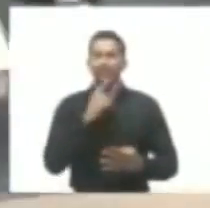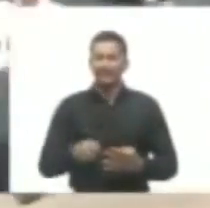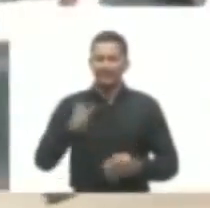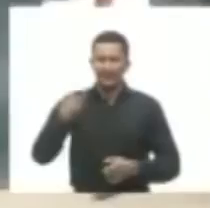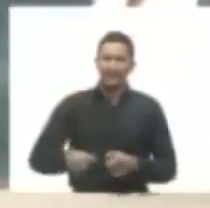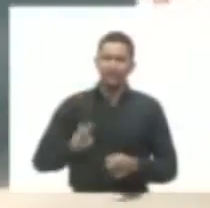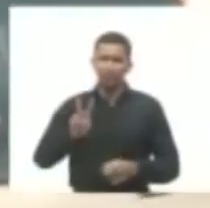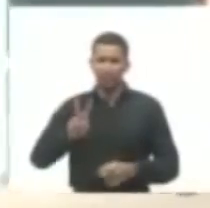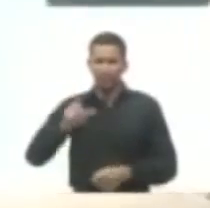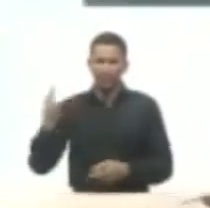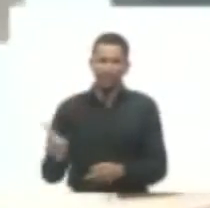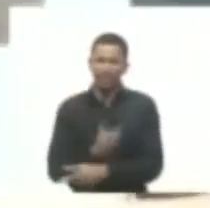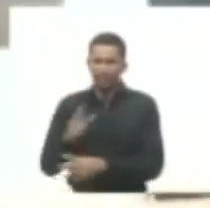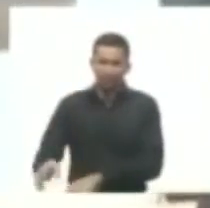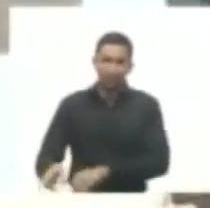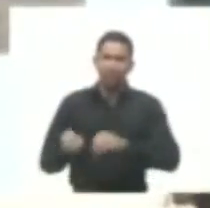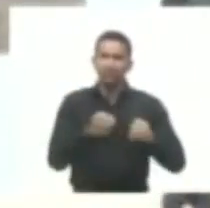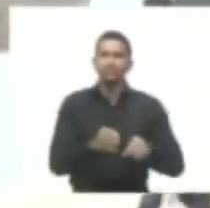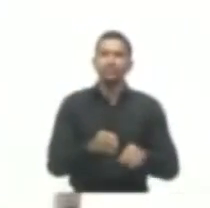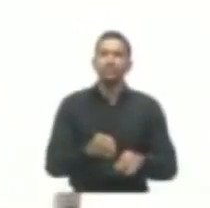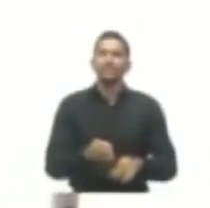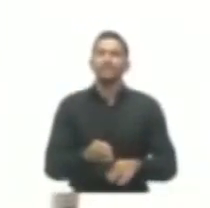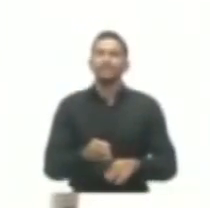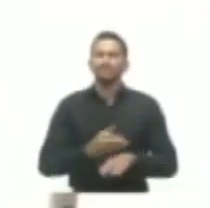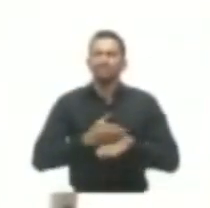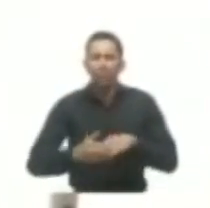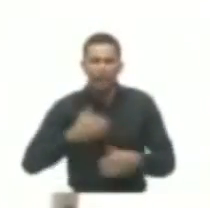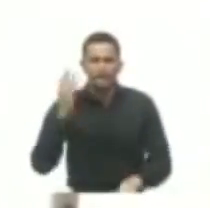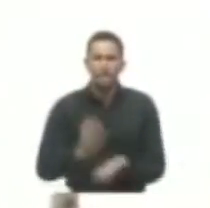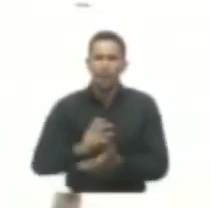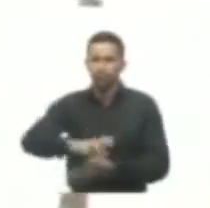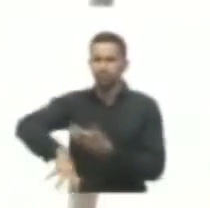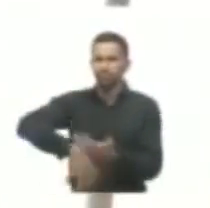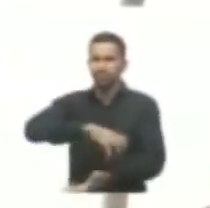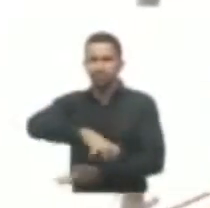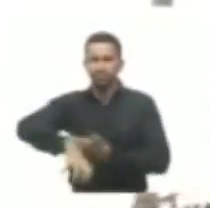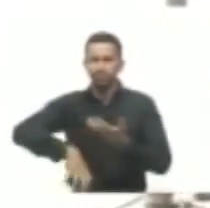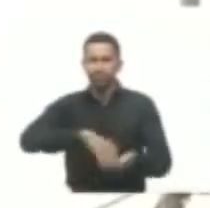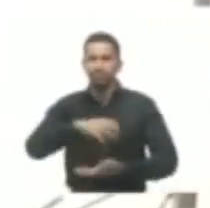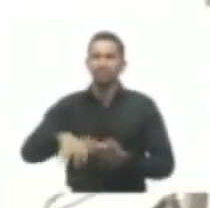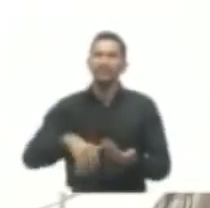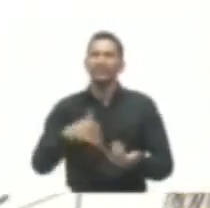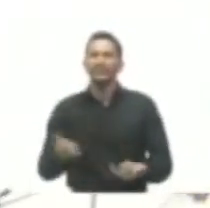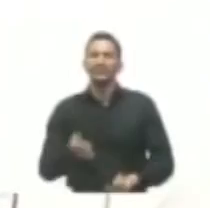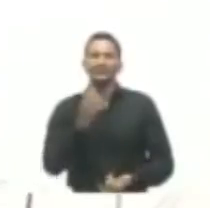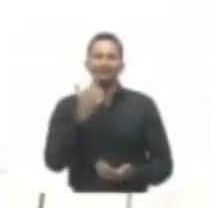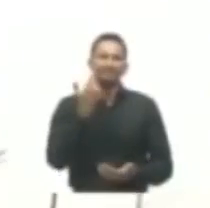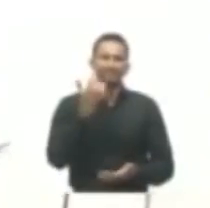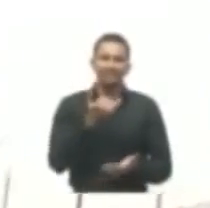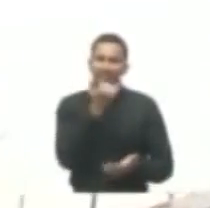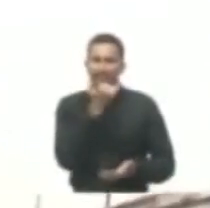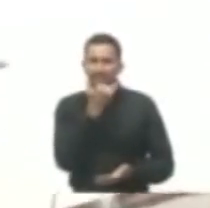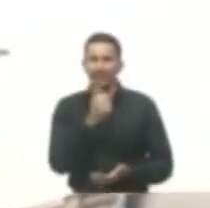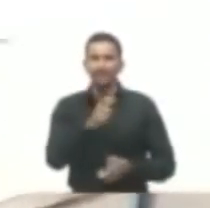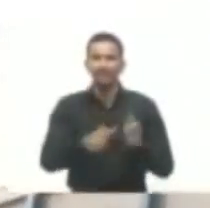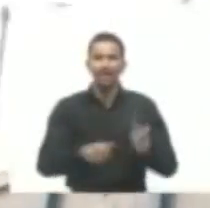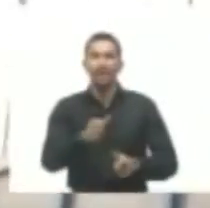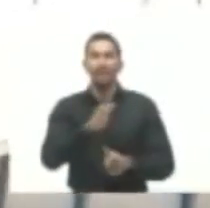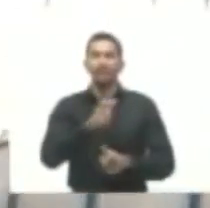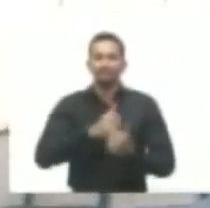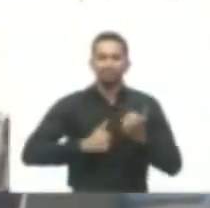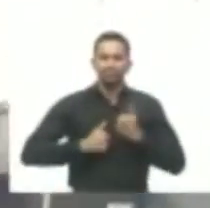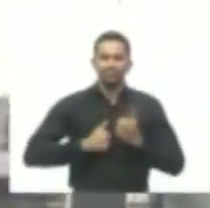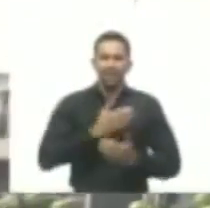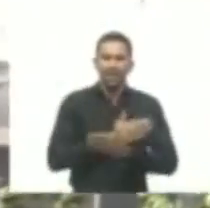alta peligrosidad, se produjo hoy un motín en la penitenciaría del Bosque que dejó como resultado varios guardianes heridos y algunos contusos dentro